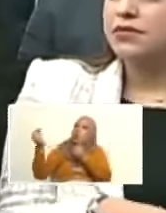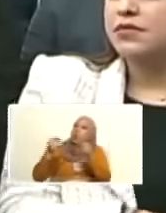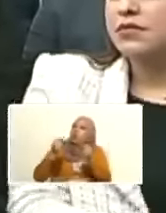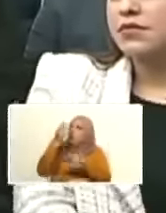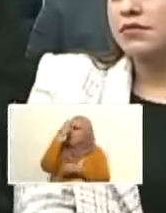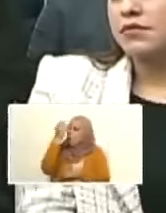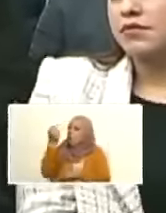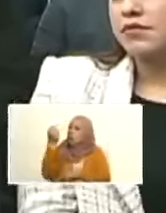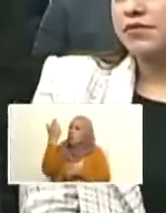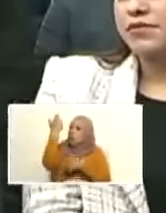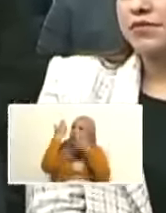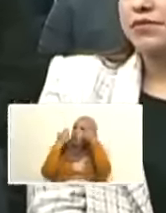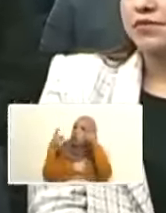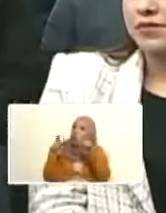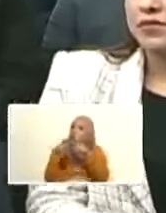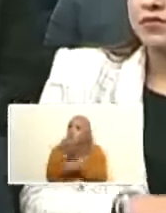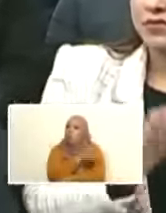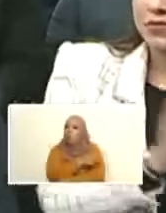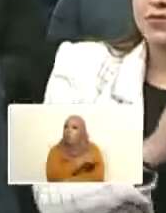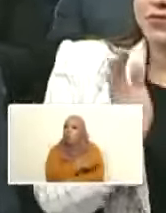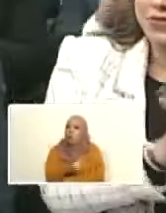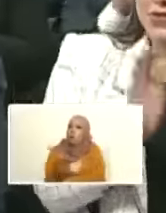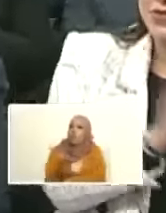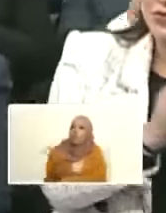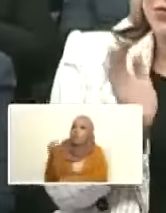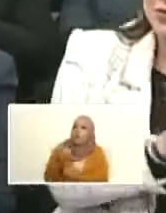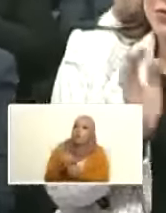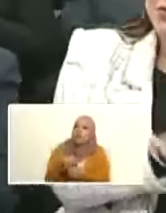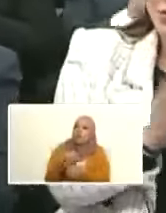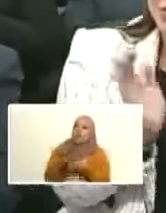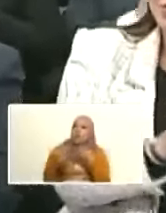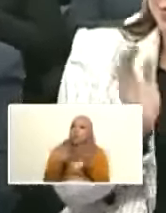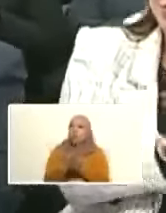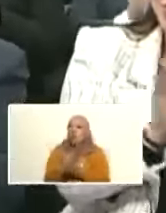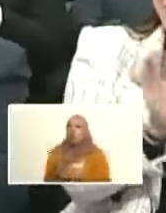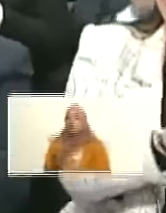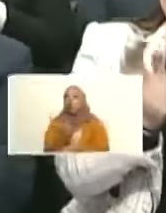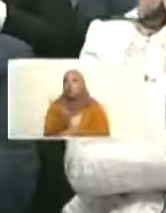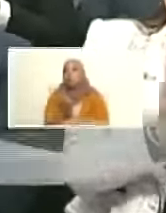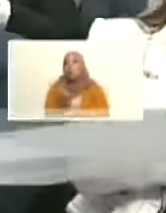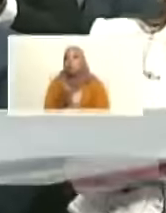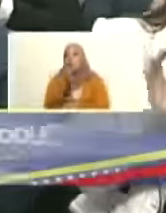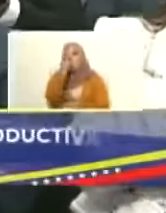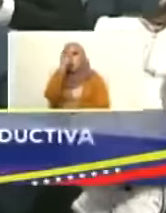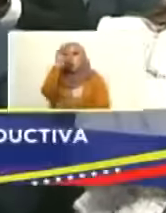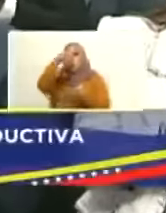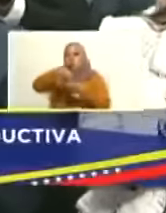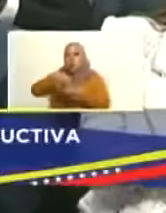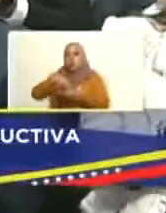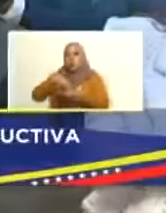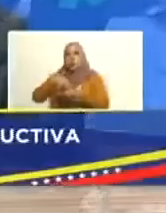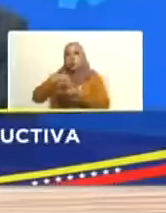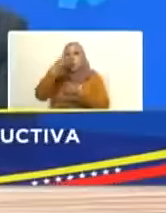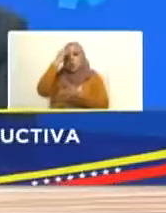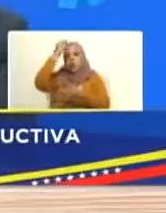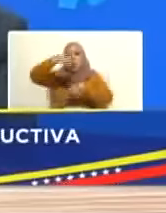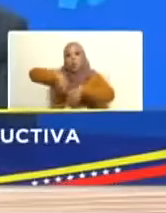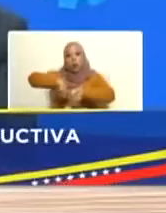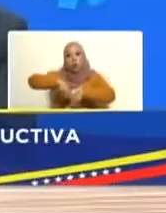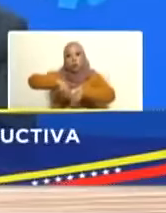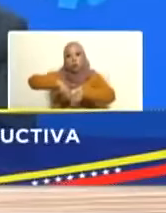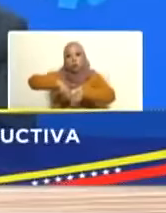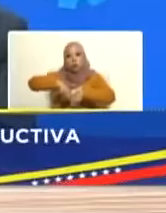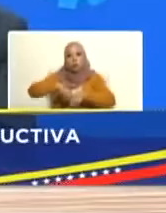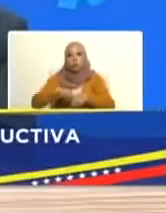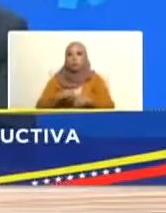y el consenso entre venezolanos, entre venezolanas. Consenso, consenso, consenso.